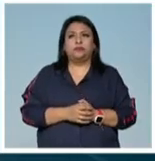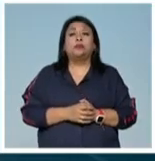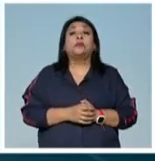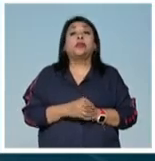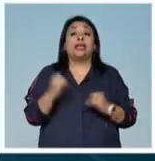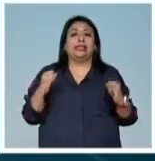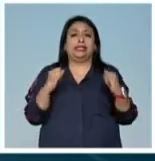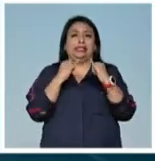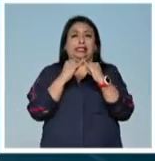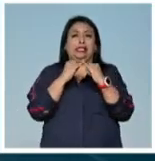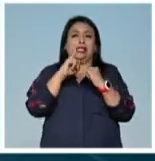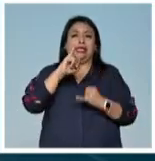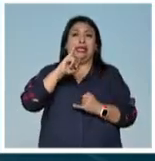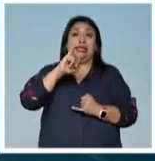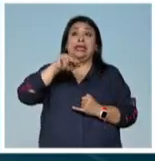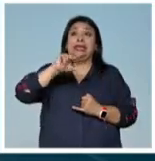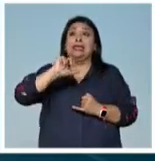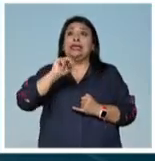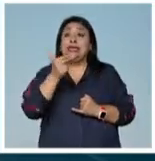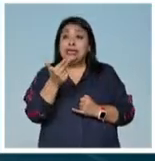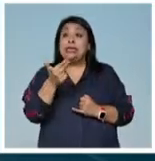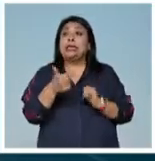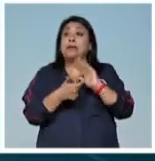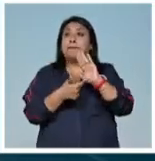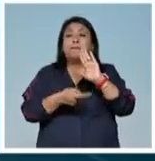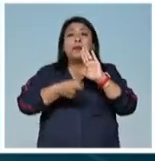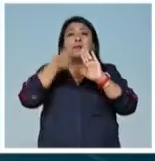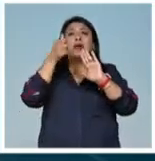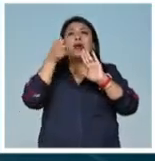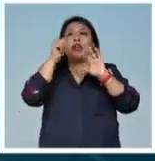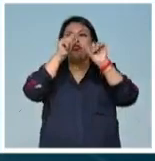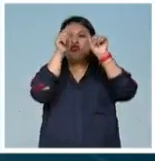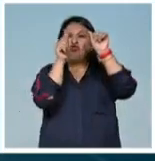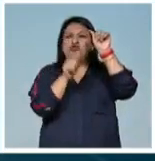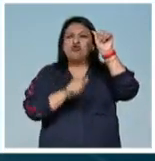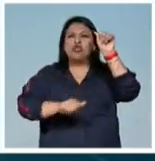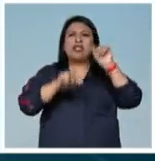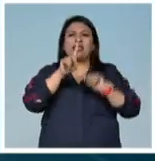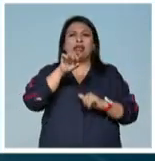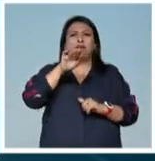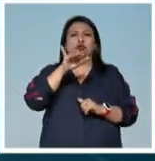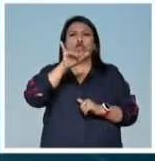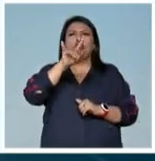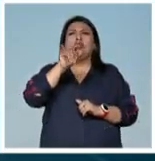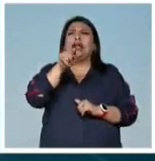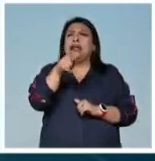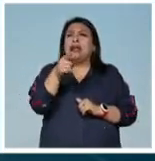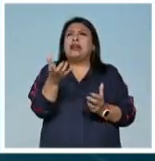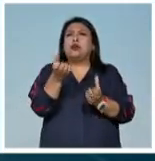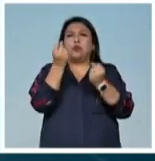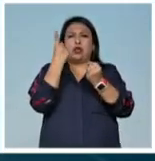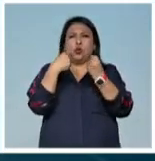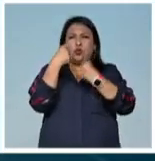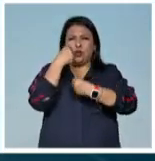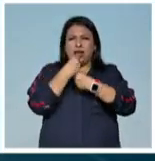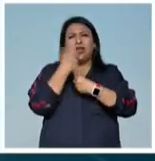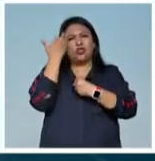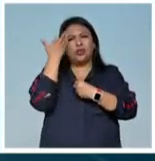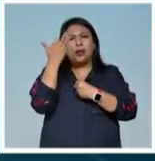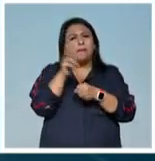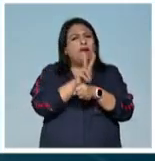El Instituto Nacional de Antropología e Historia presenta por primera vez la escultura mexica de Moyotlán, una pieza recuperada el año pasado durante